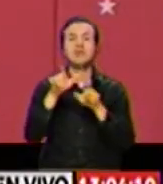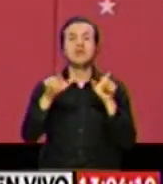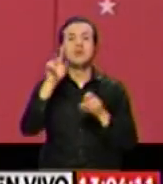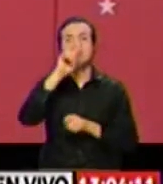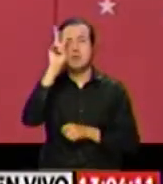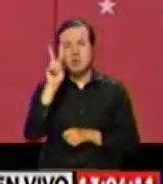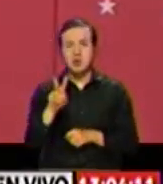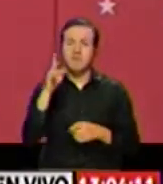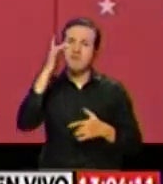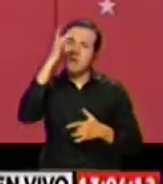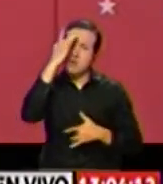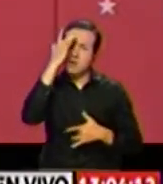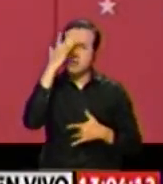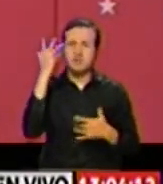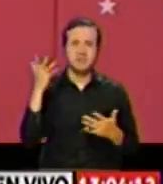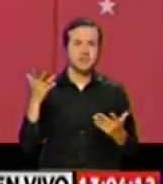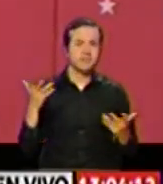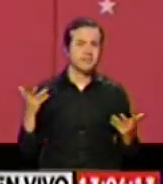con enfermedades, etc.